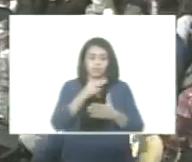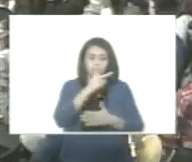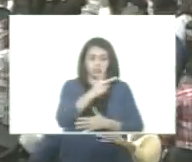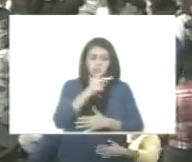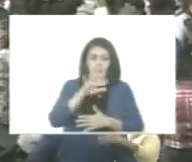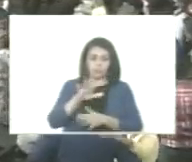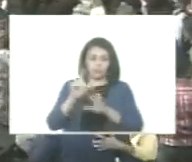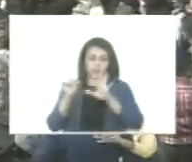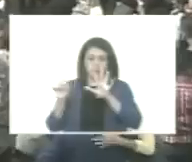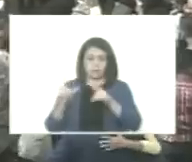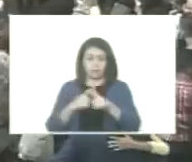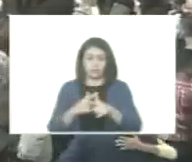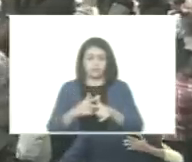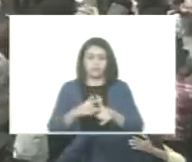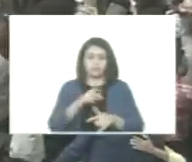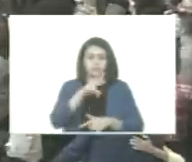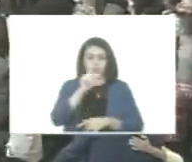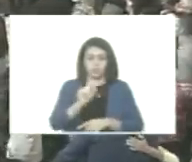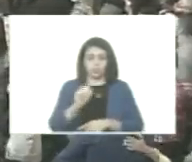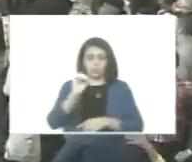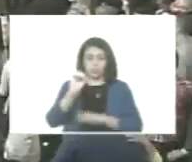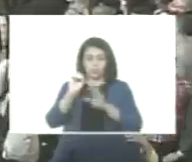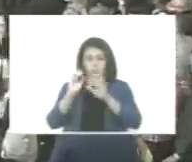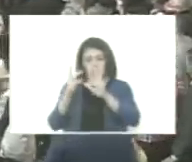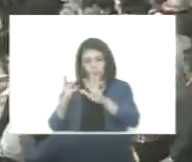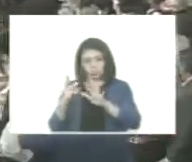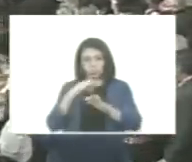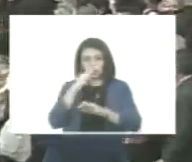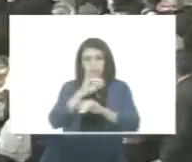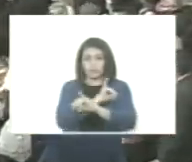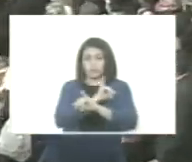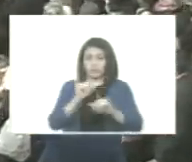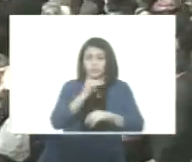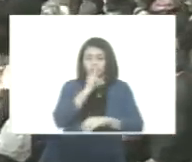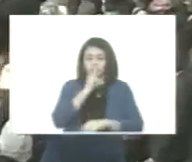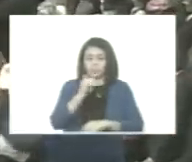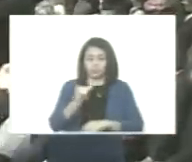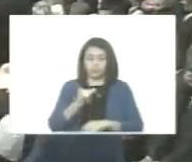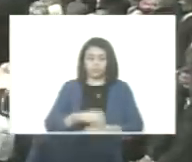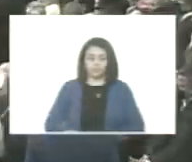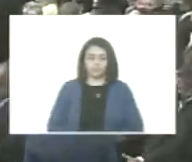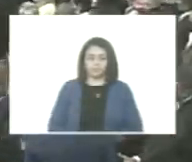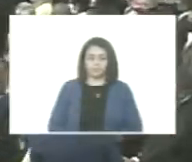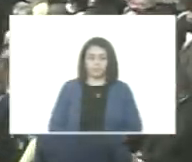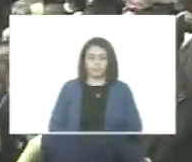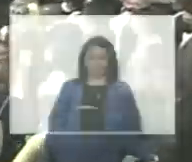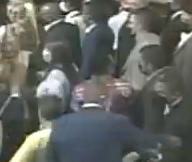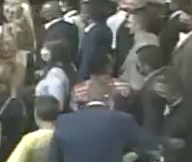256. Y hablando de 2:08 de la tarde, despedimos esta transmisión.